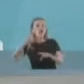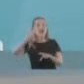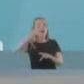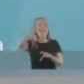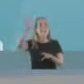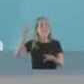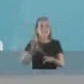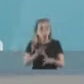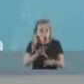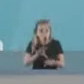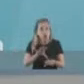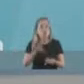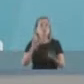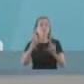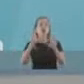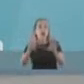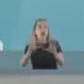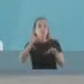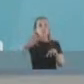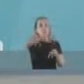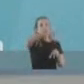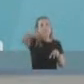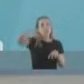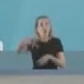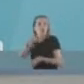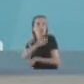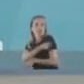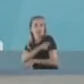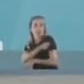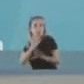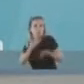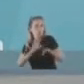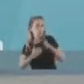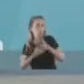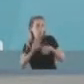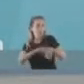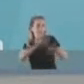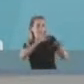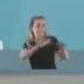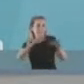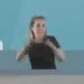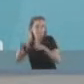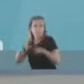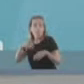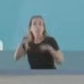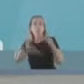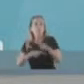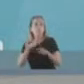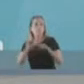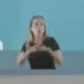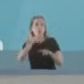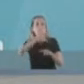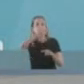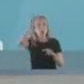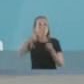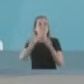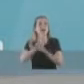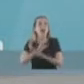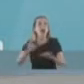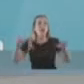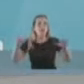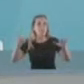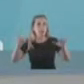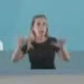pasado 6 meses, yo debo colocarme un refuerzo. ¿Por qué? ¿Qué significa el refuerzo? El refuerzo equilibra,